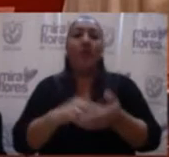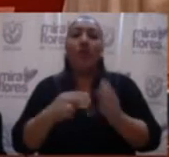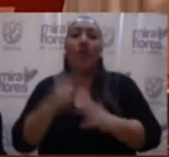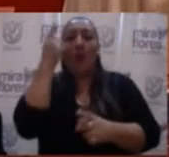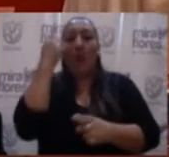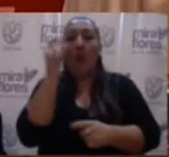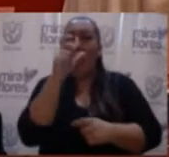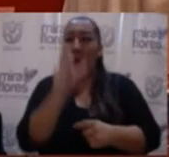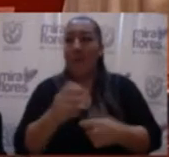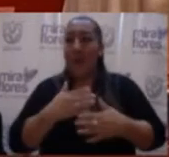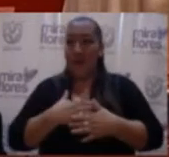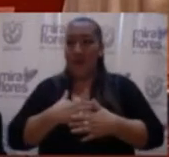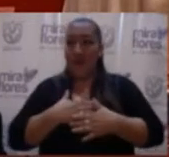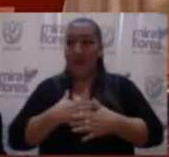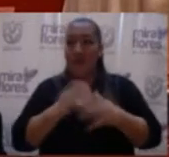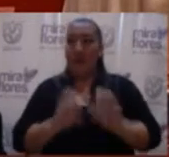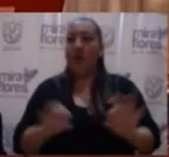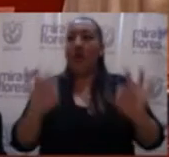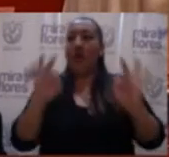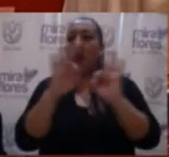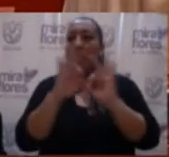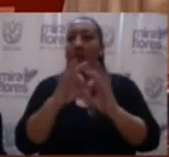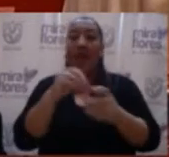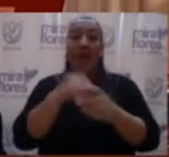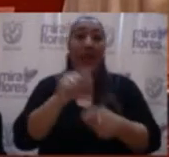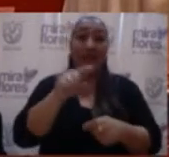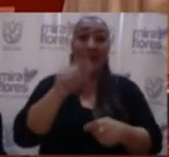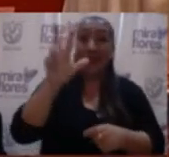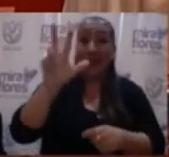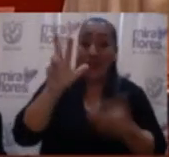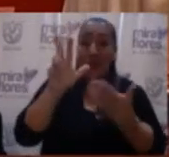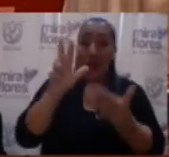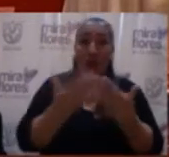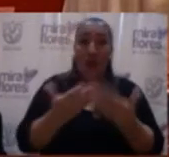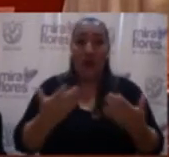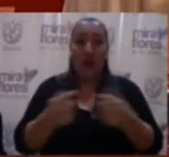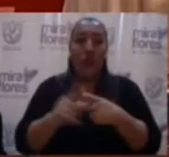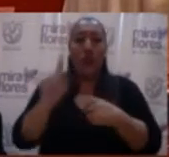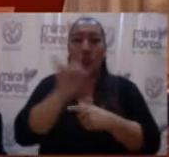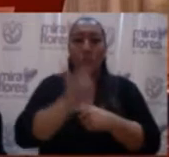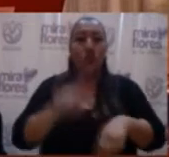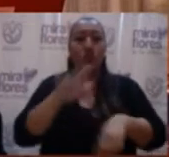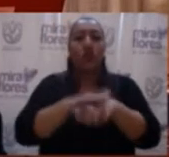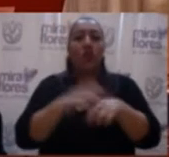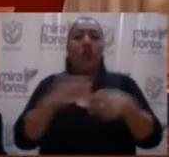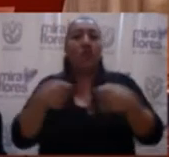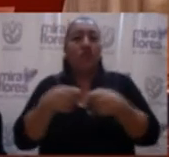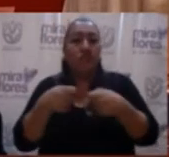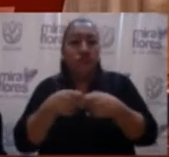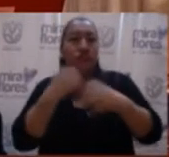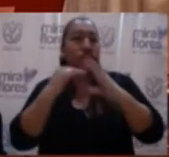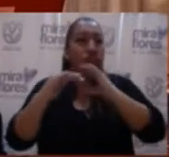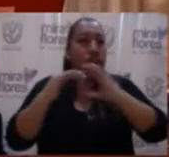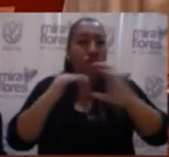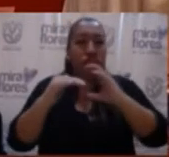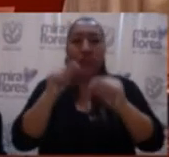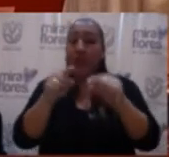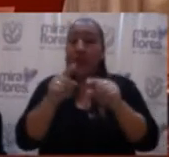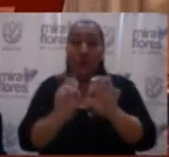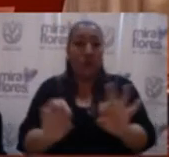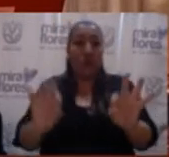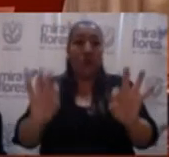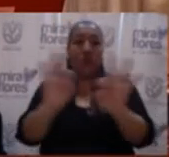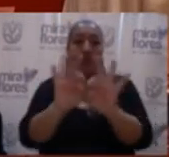los ciudadanos, por las personas. En estos tres pilares, el uso de la tecnología ha servido